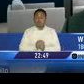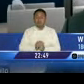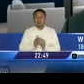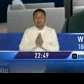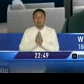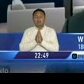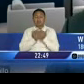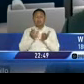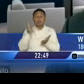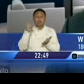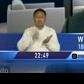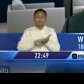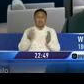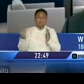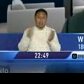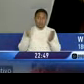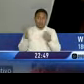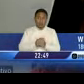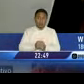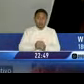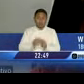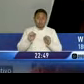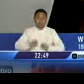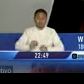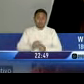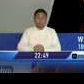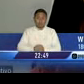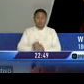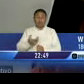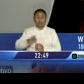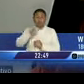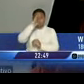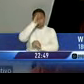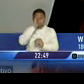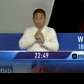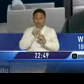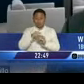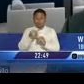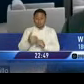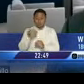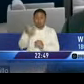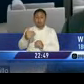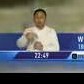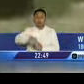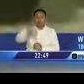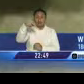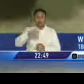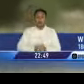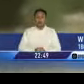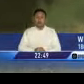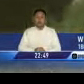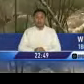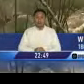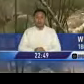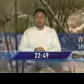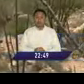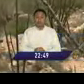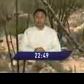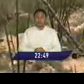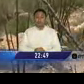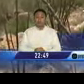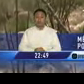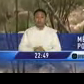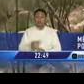visas temporales que les dan en México, con el objetivo de cruzar hasta la frontera norte. Tan solo un día después,